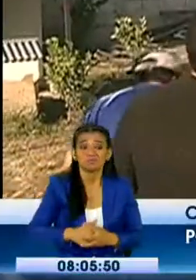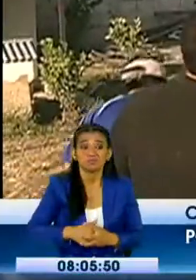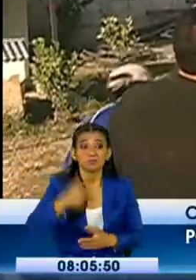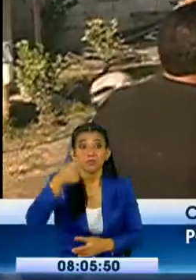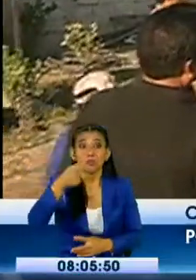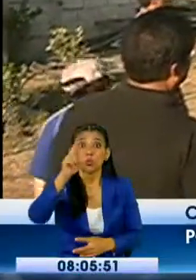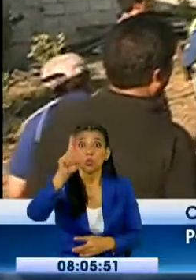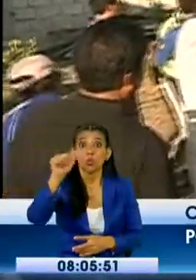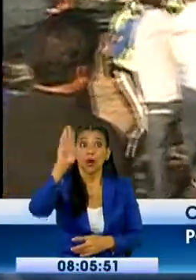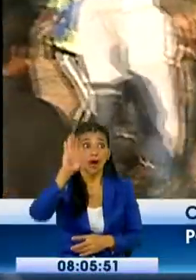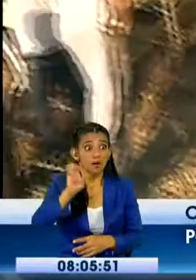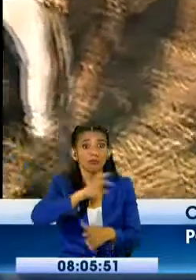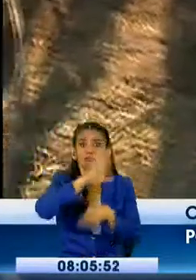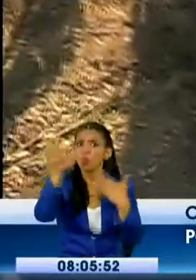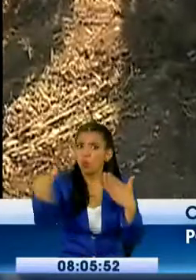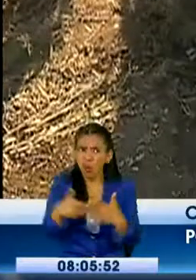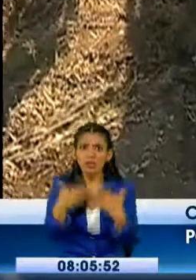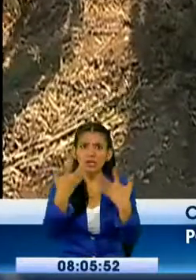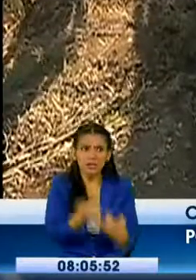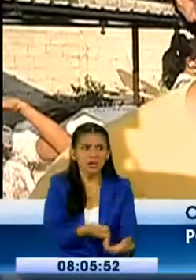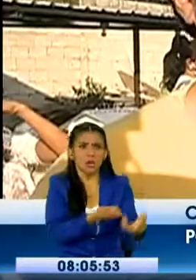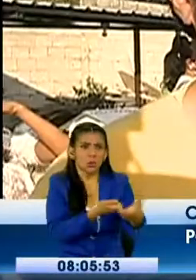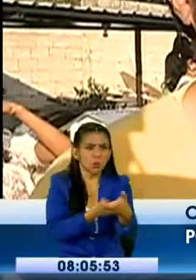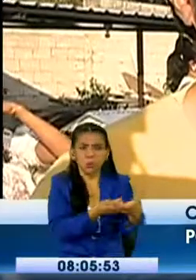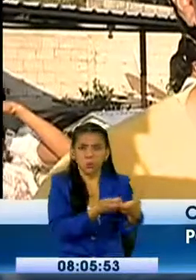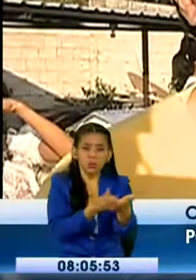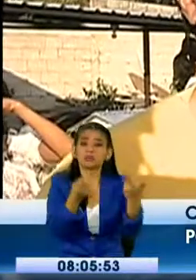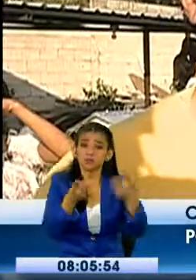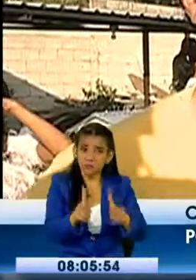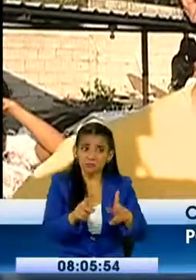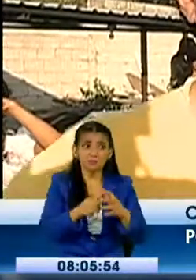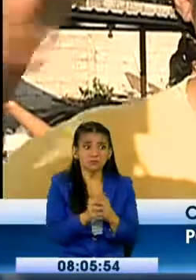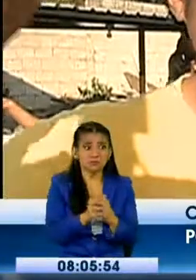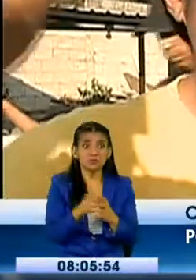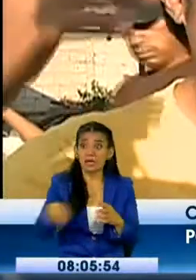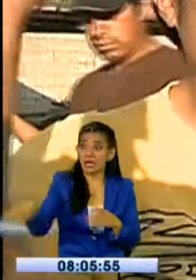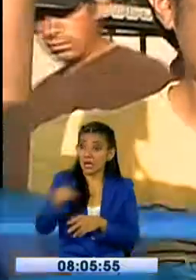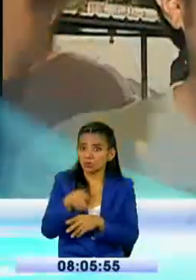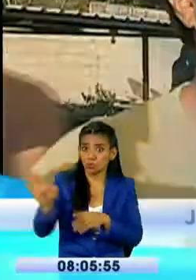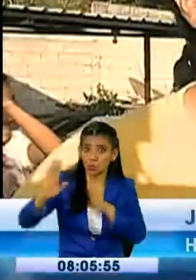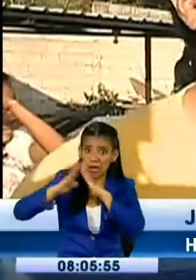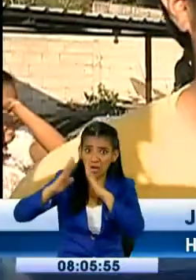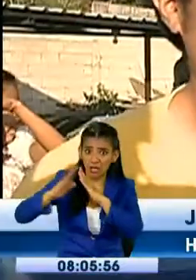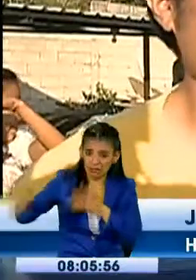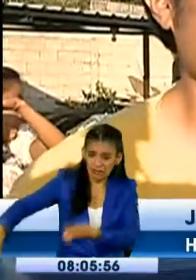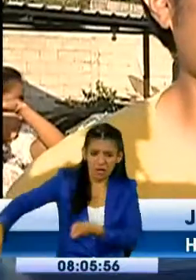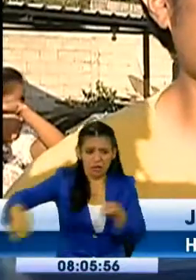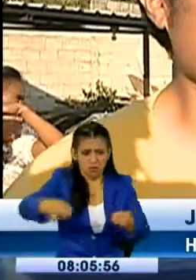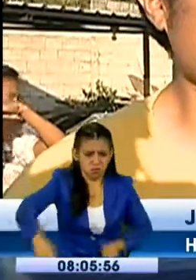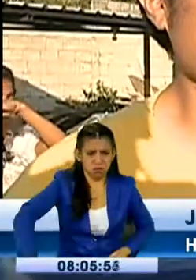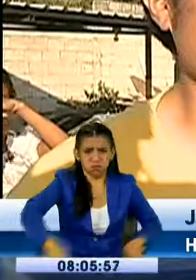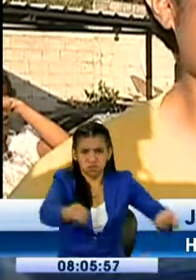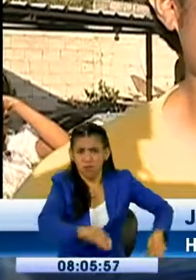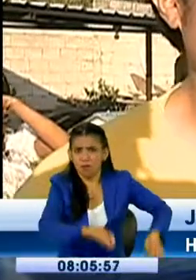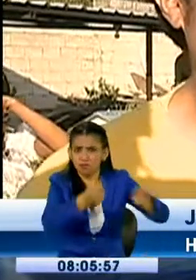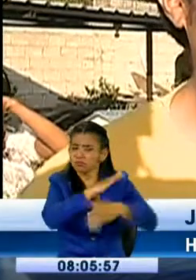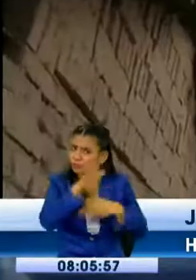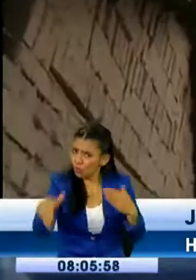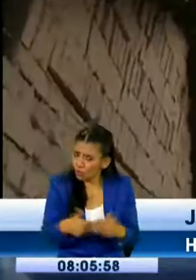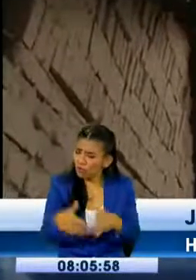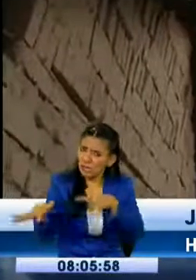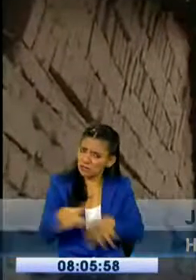todos trataban de mitigar el embate del fuego. Y también los vecinos han traído agua desde sus casas, desde más abajo, y sí, ha sido una labor muy